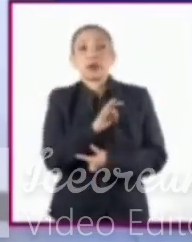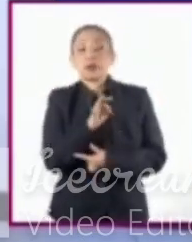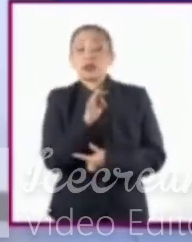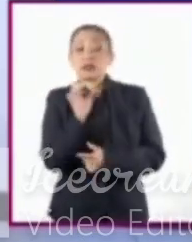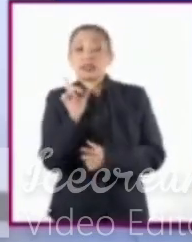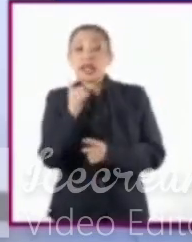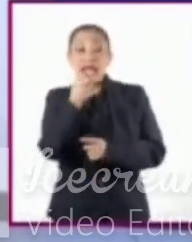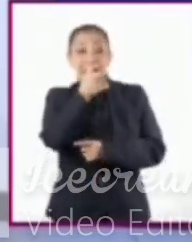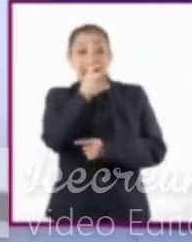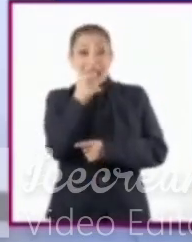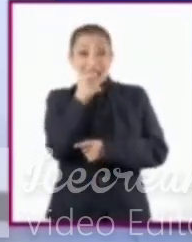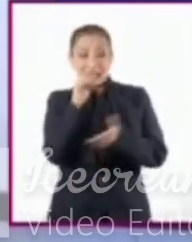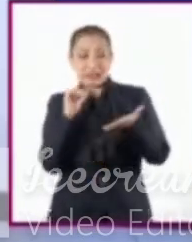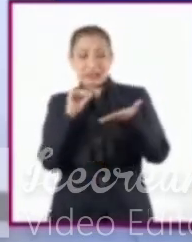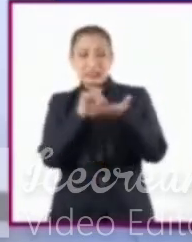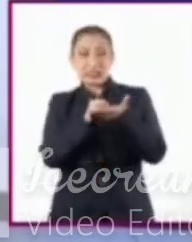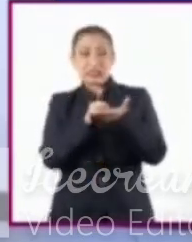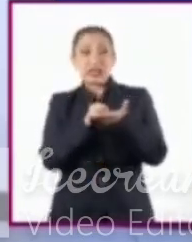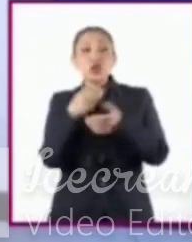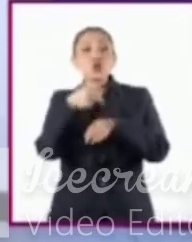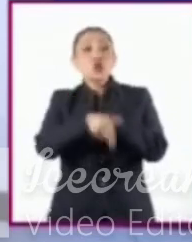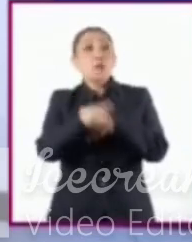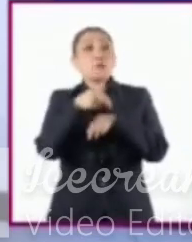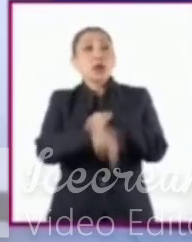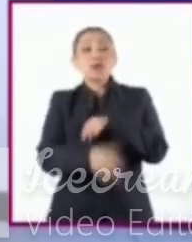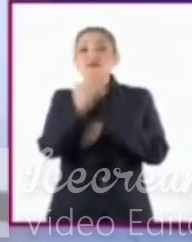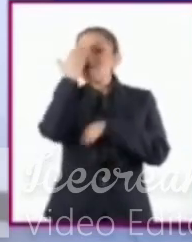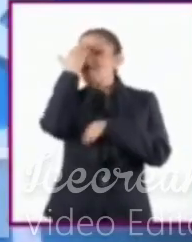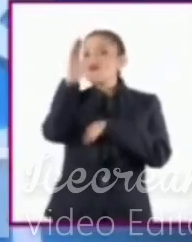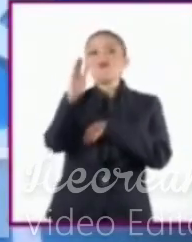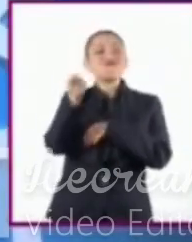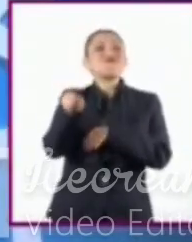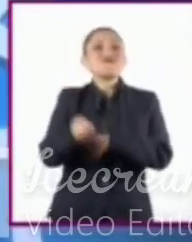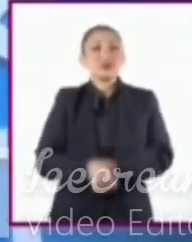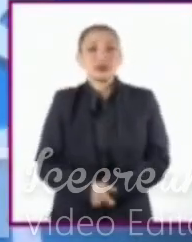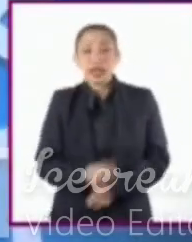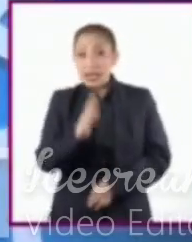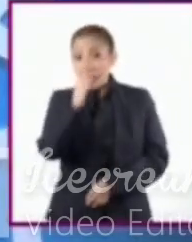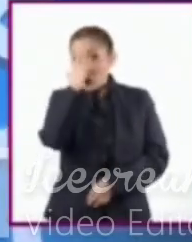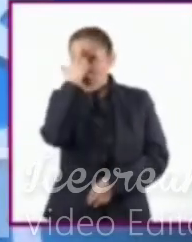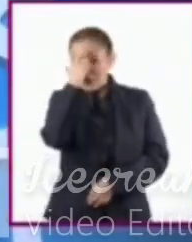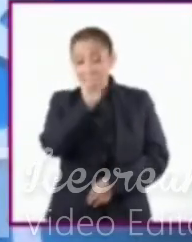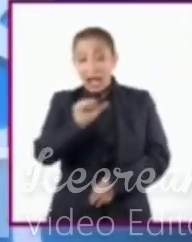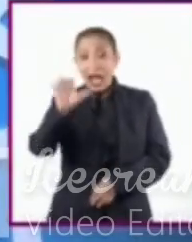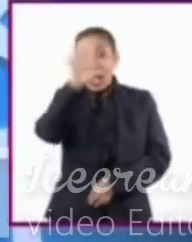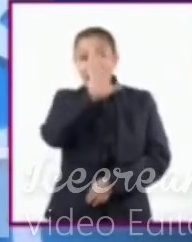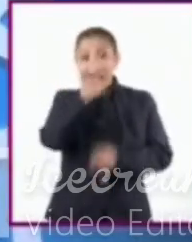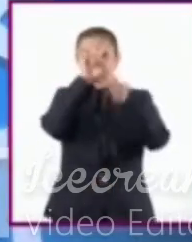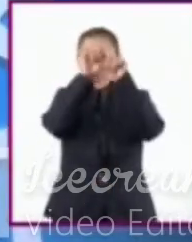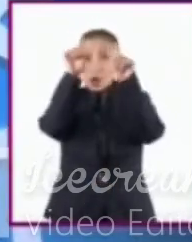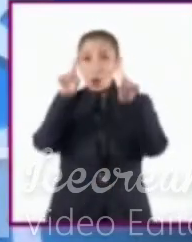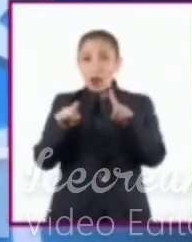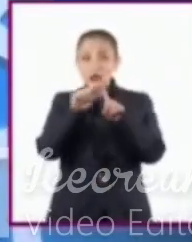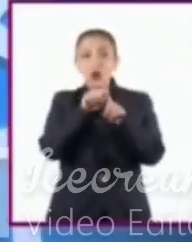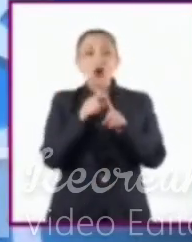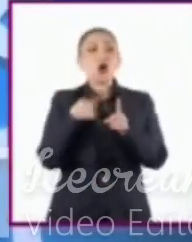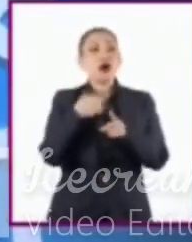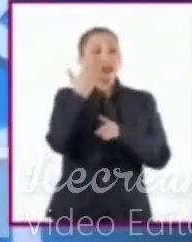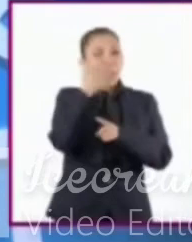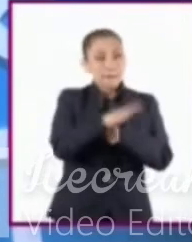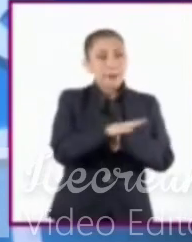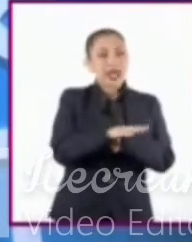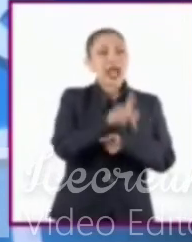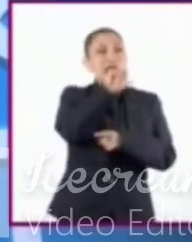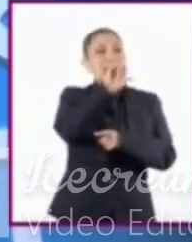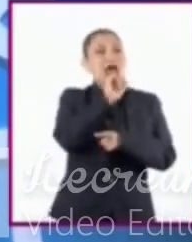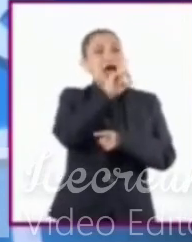llamar x porque es un dato que es desconocido. Recordemos que el área de un cuadrado se calcula multiplicando